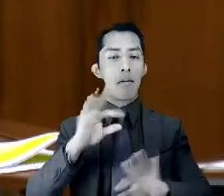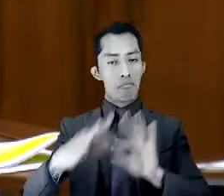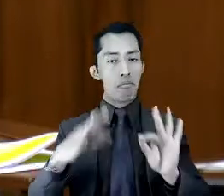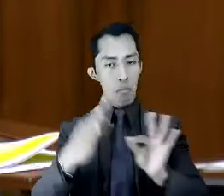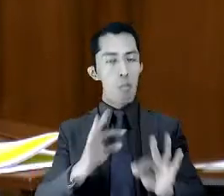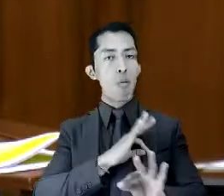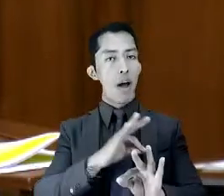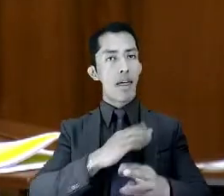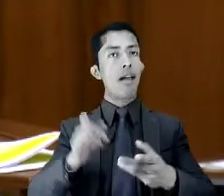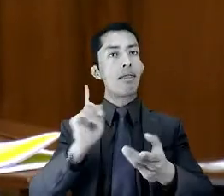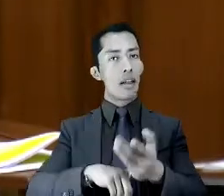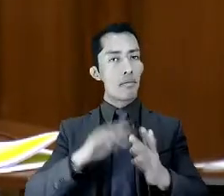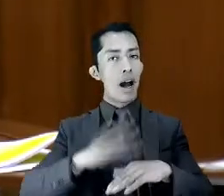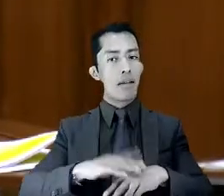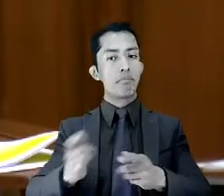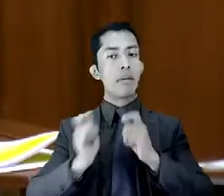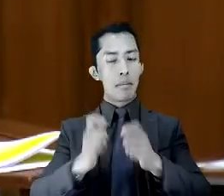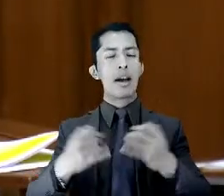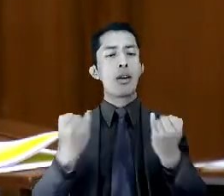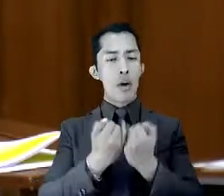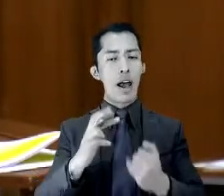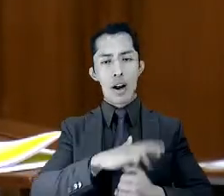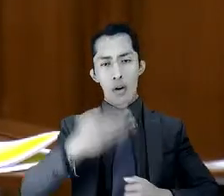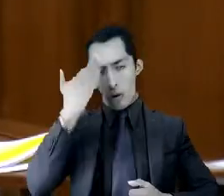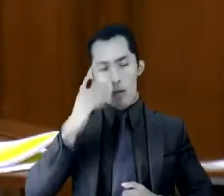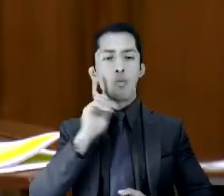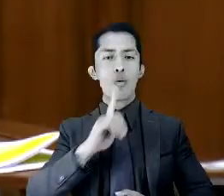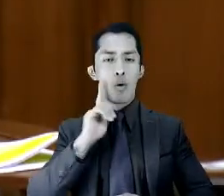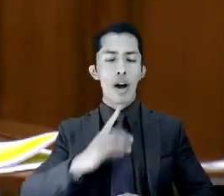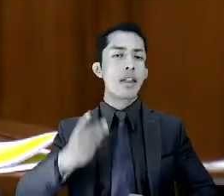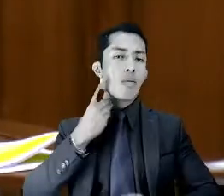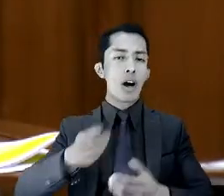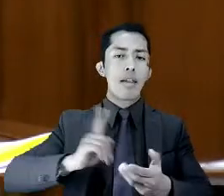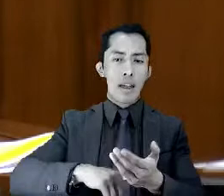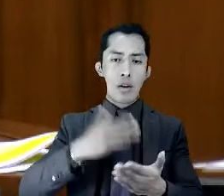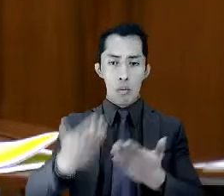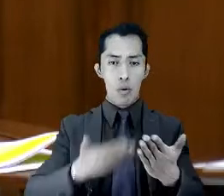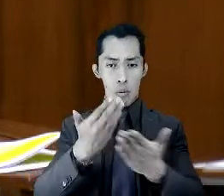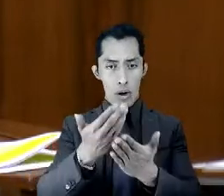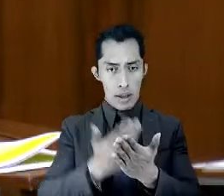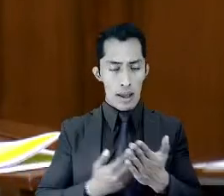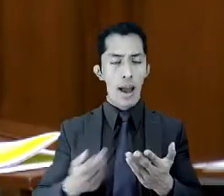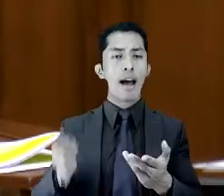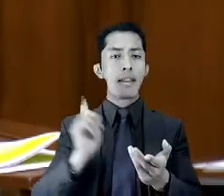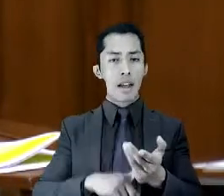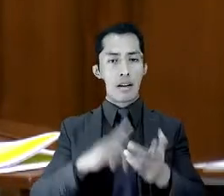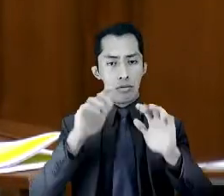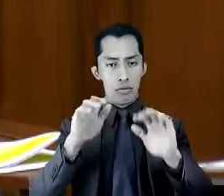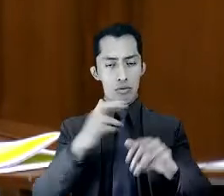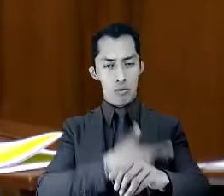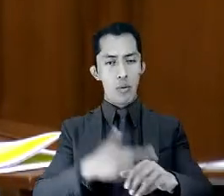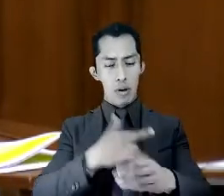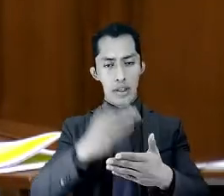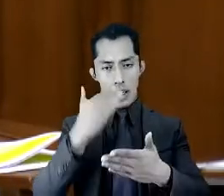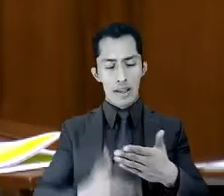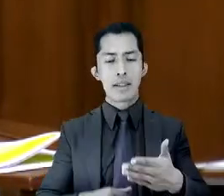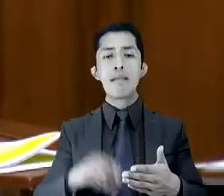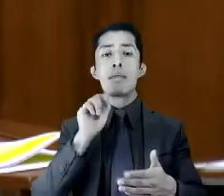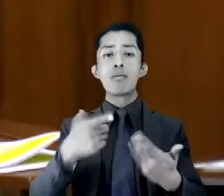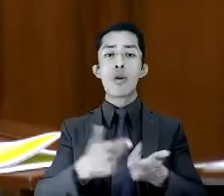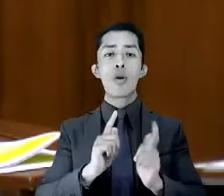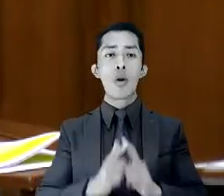Asimismo, reconozco a las diputadas iniciantes de los instrumentos referidos en el dictamen, junto con el